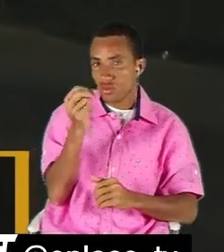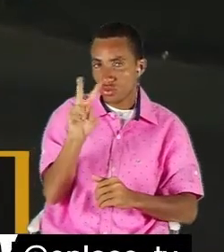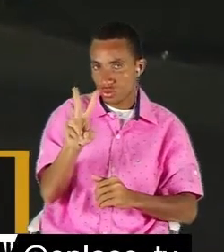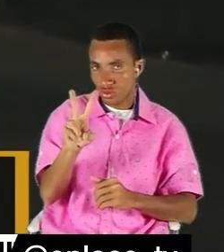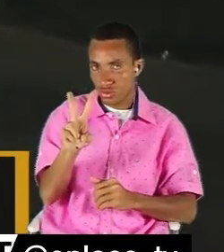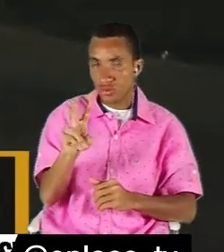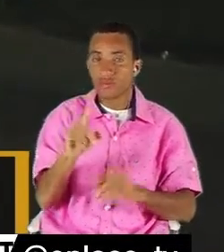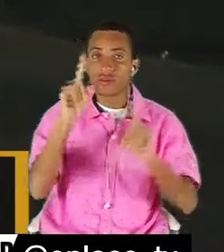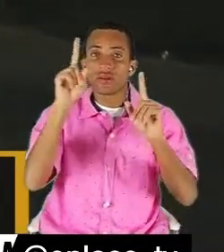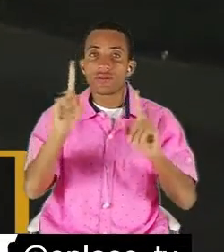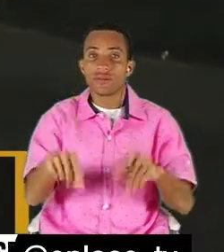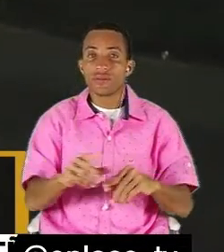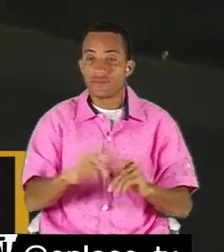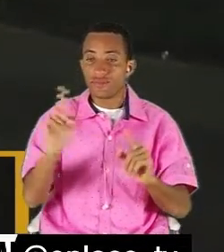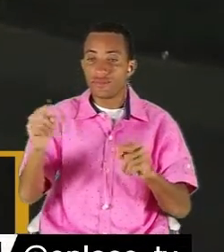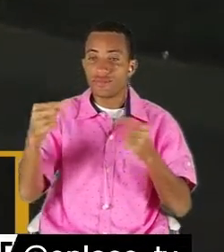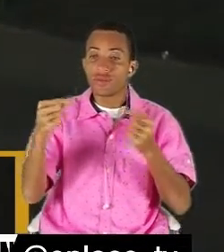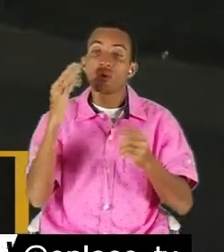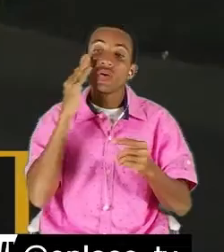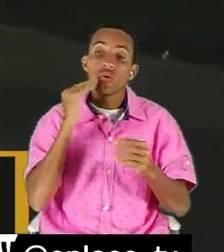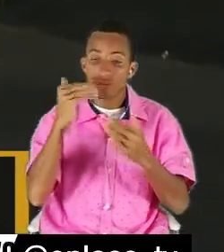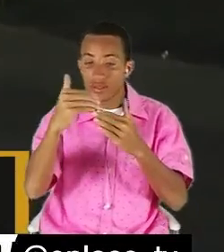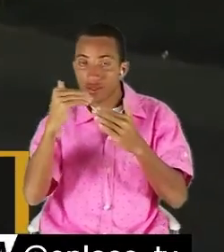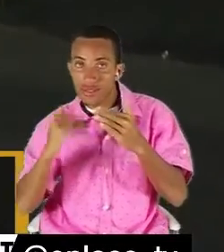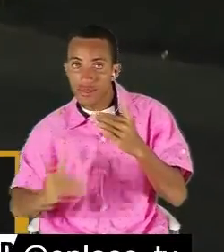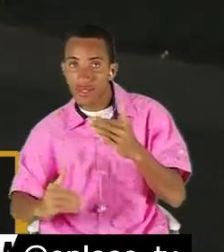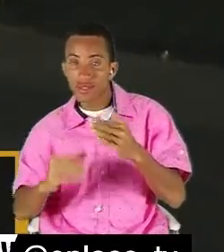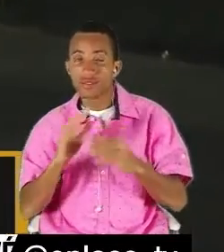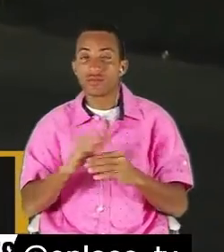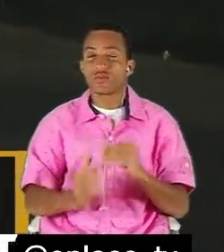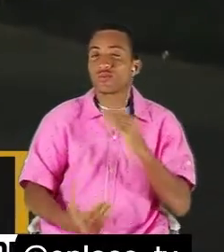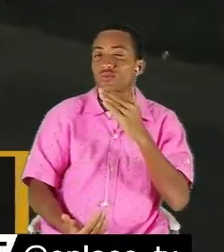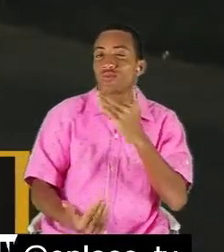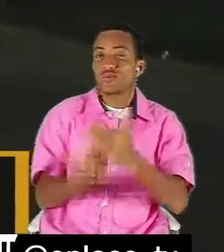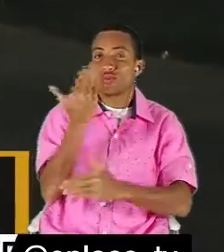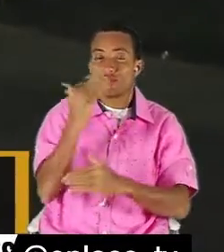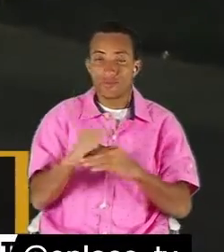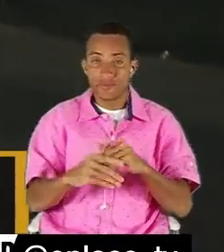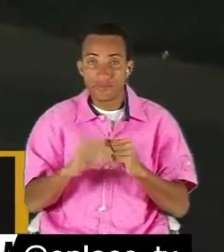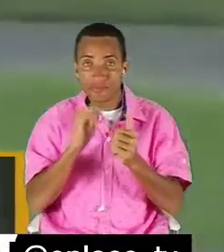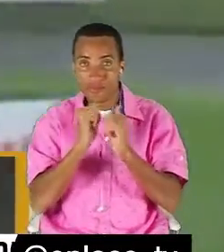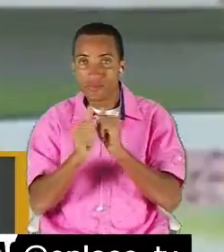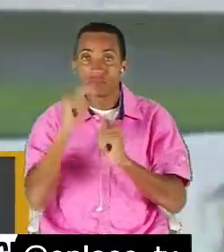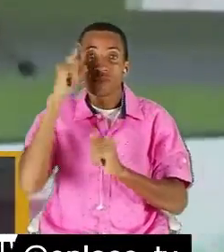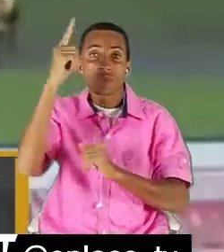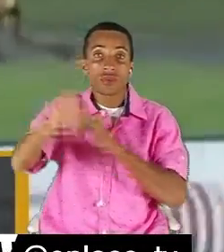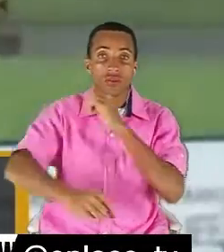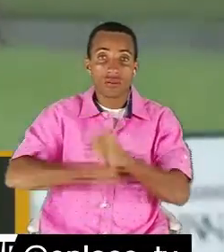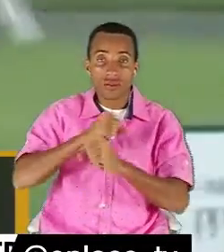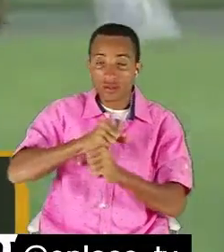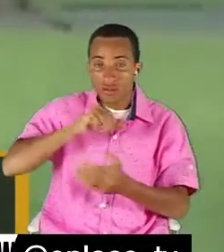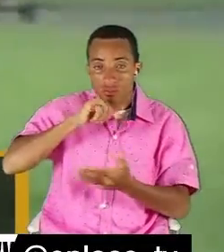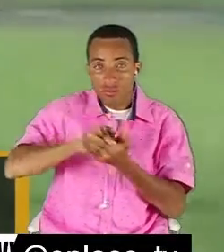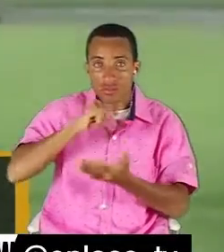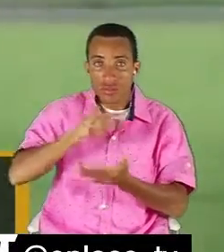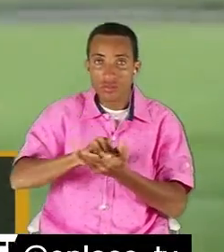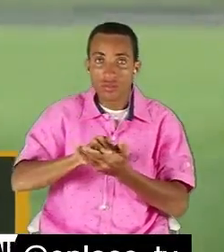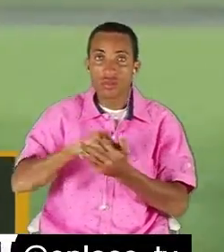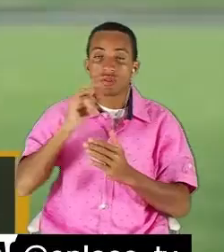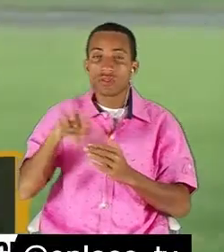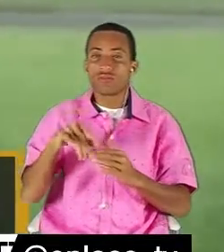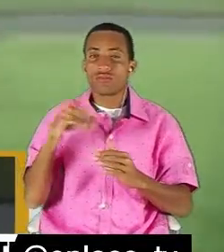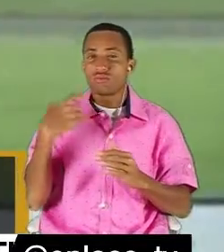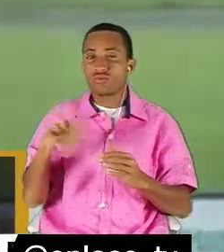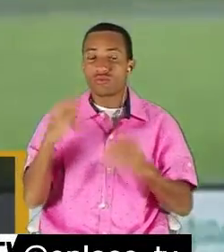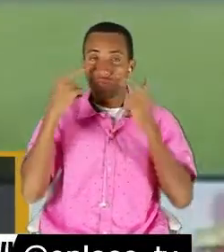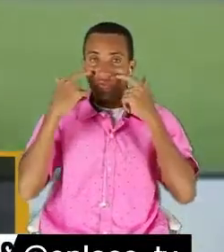categoría prejuvenil son la nueva sangre de nuestro deporte de Santander y el próximo año estos mismos muchachos van a ser revelación.